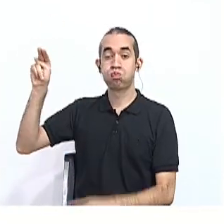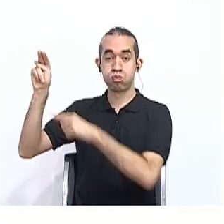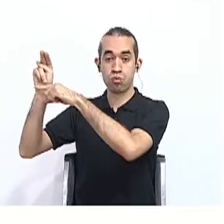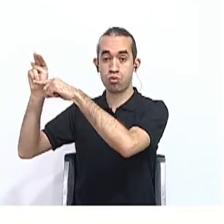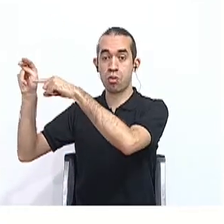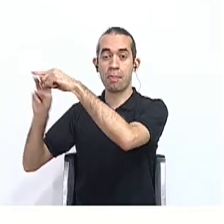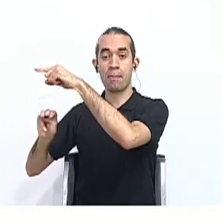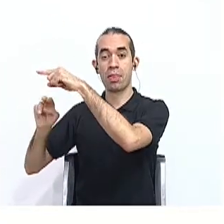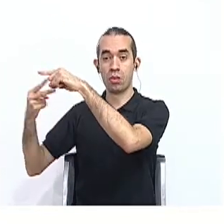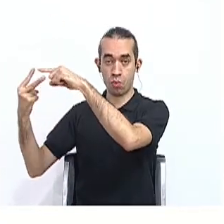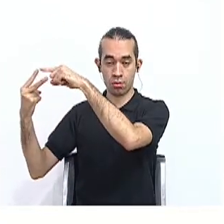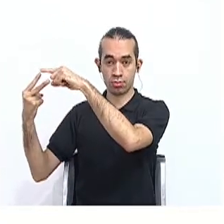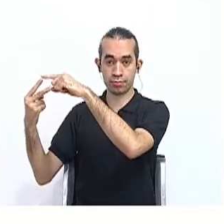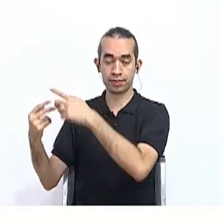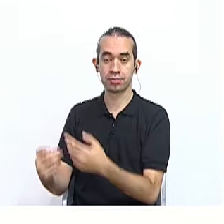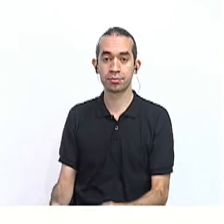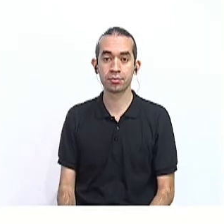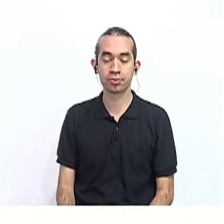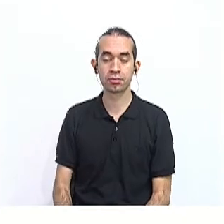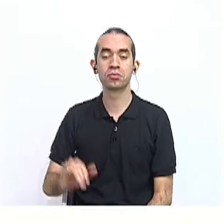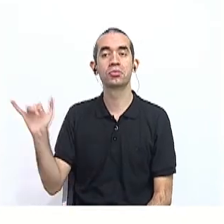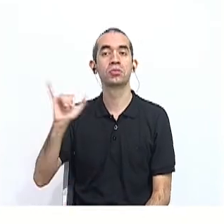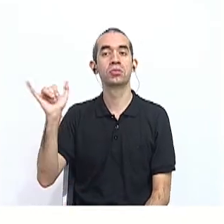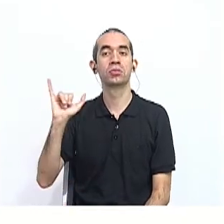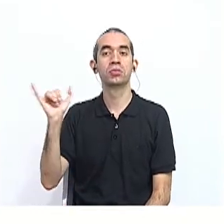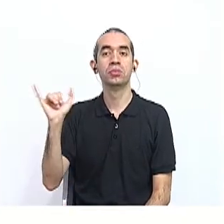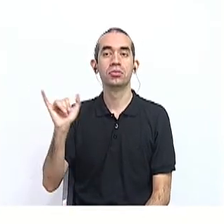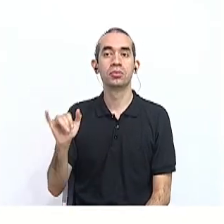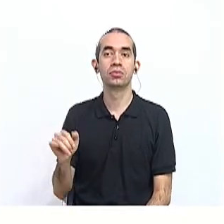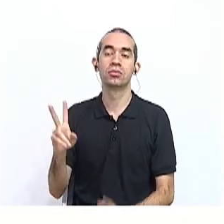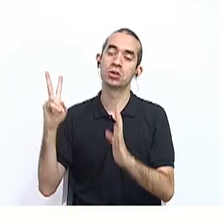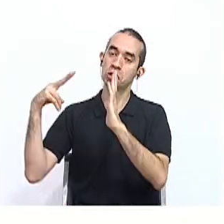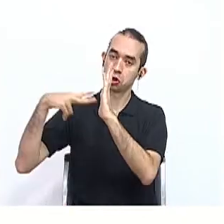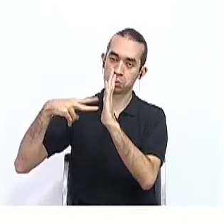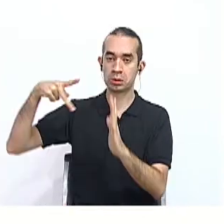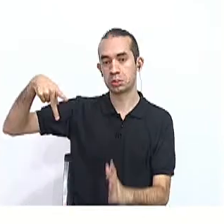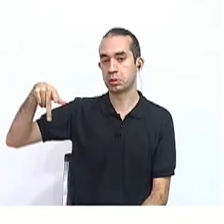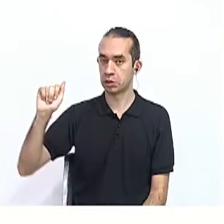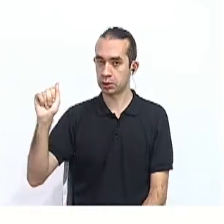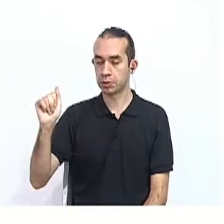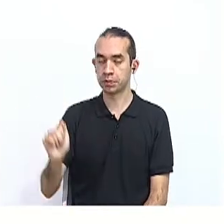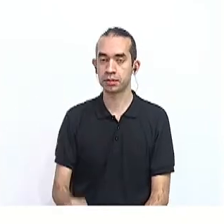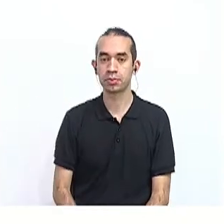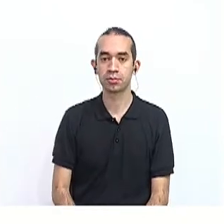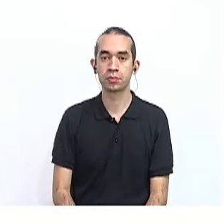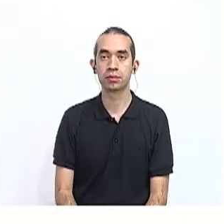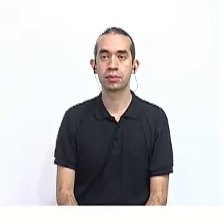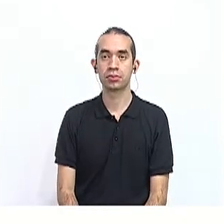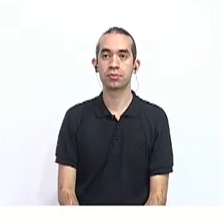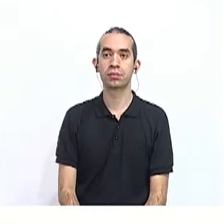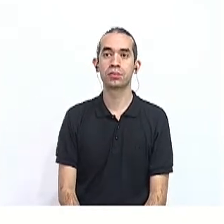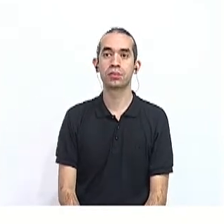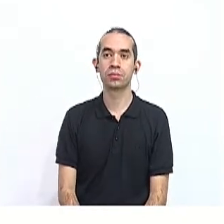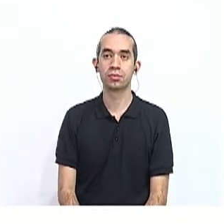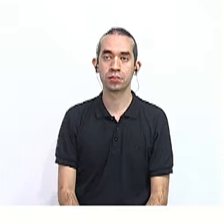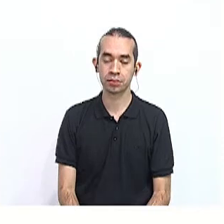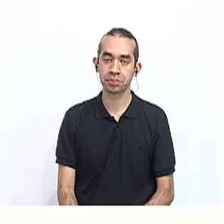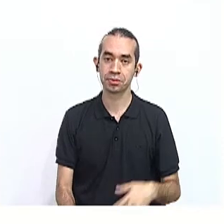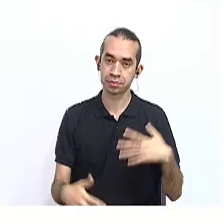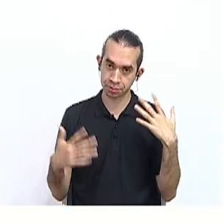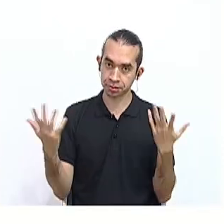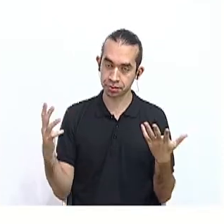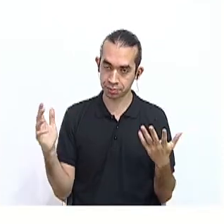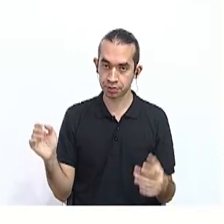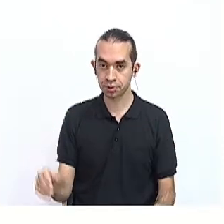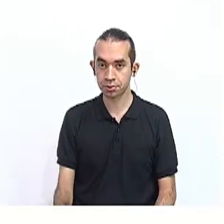metro cuadrado. Eso es lo mismo que decir 2000 pascales. Luego ya tenemos las condiciones, dice